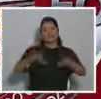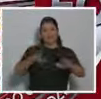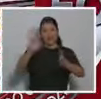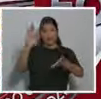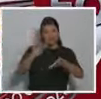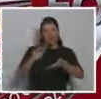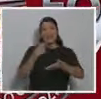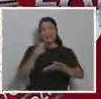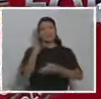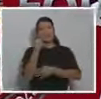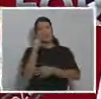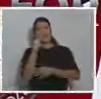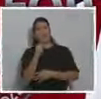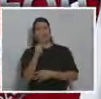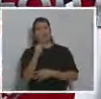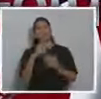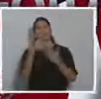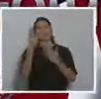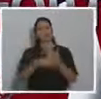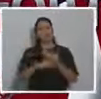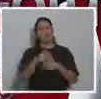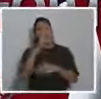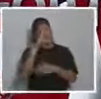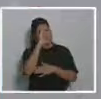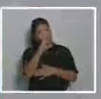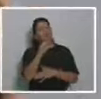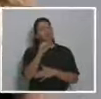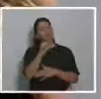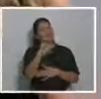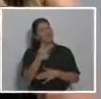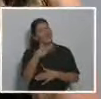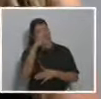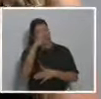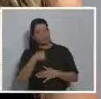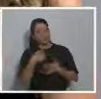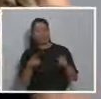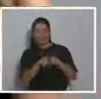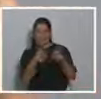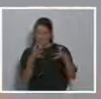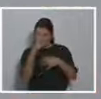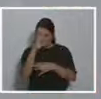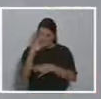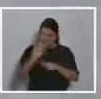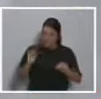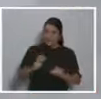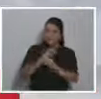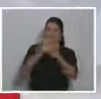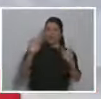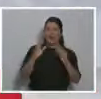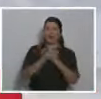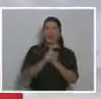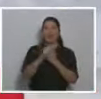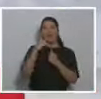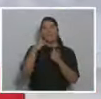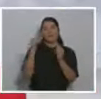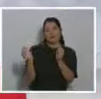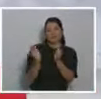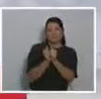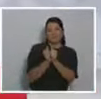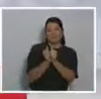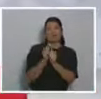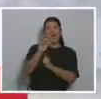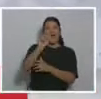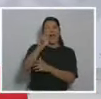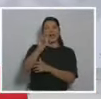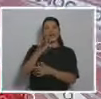la Fortuna. Saludos, David. Y usted ¿sí? tiene un saludo. ¡Ay, un saludo! Yo me quiero unir a ese saludo. Sí, por supuesto. Vea, me voy a unir sí, acá, sí. Porque Ari